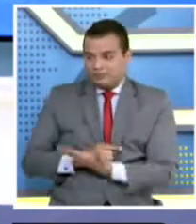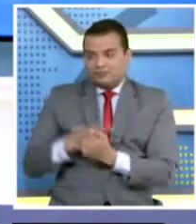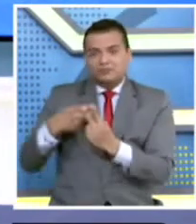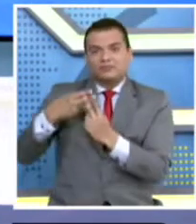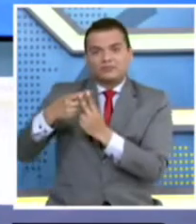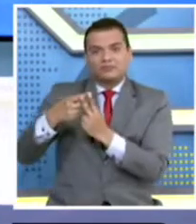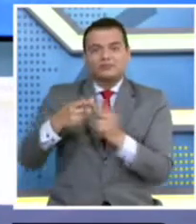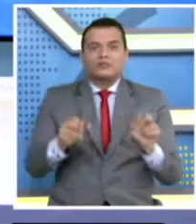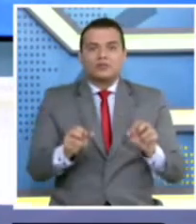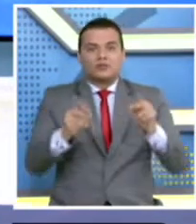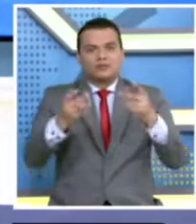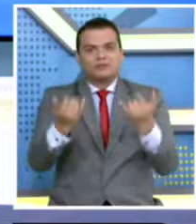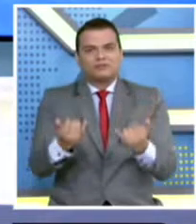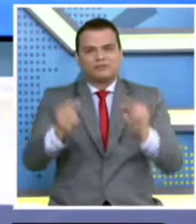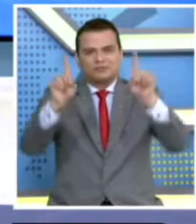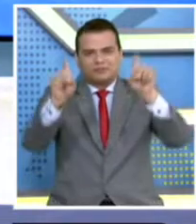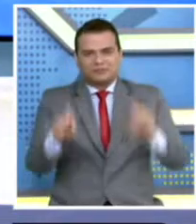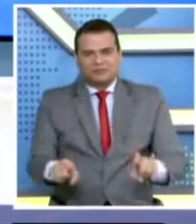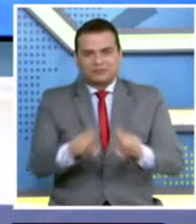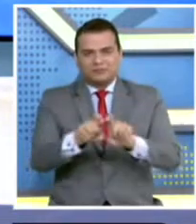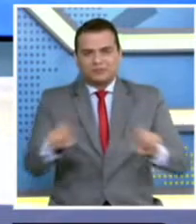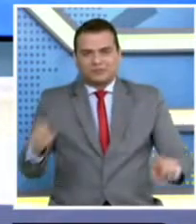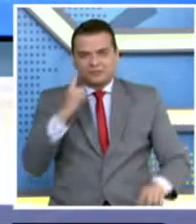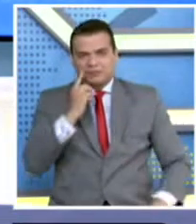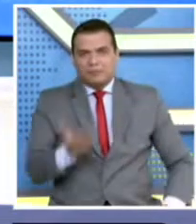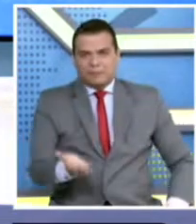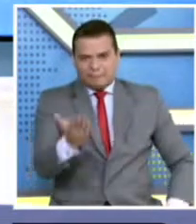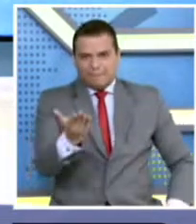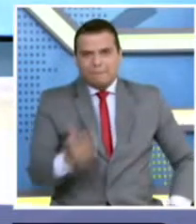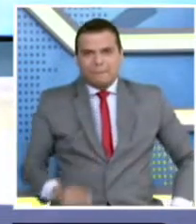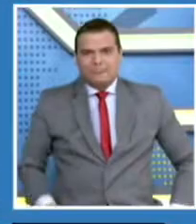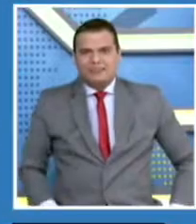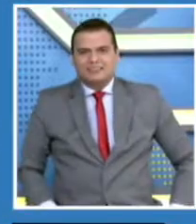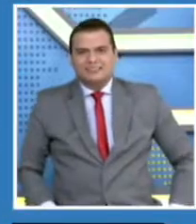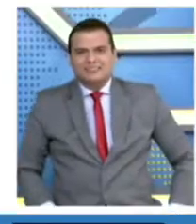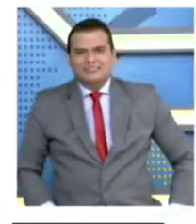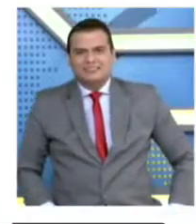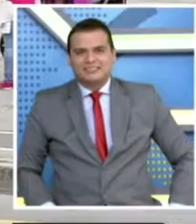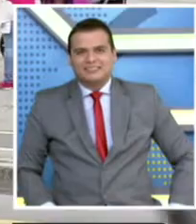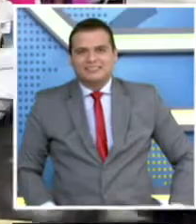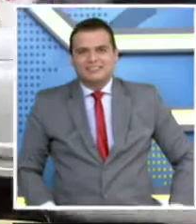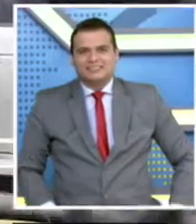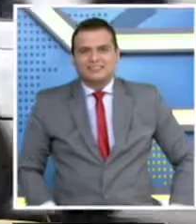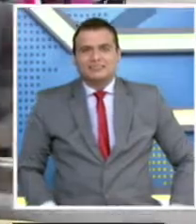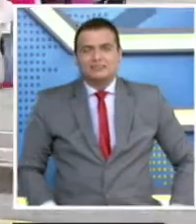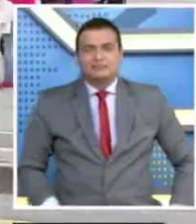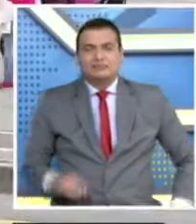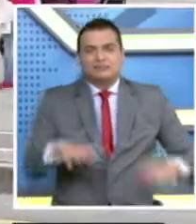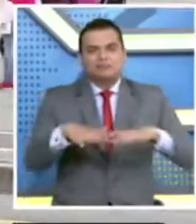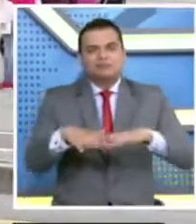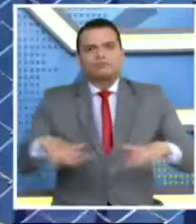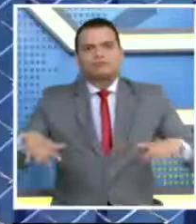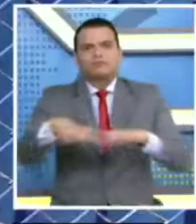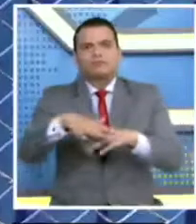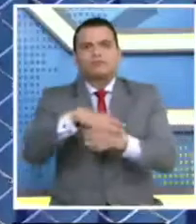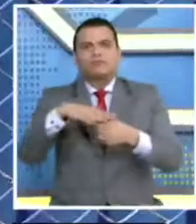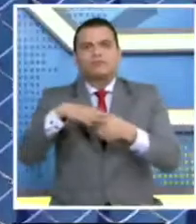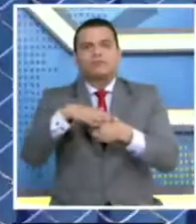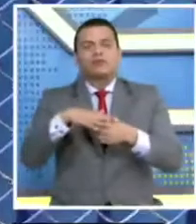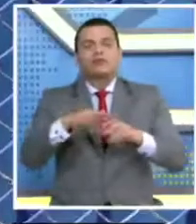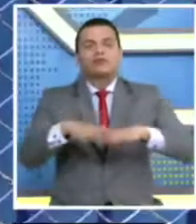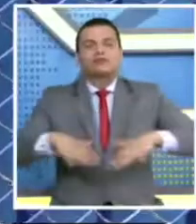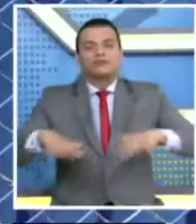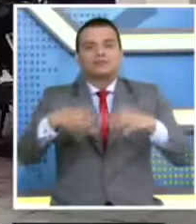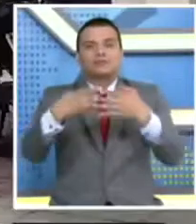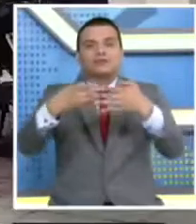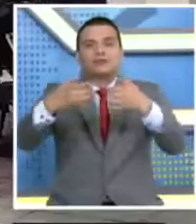su opinión nos importa. Ahora los dejamos con los titulares del día. Bienvenidos. Drama en la cárcel Villahermosa de Cali. El